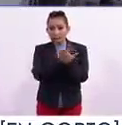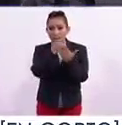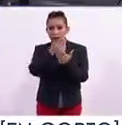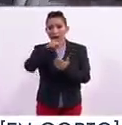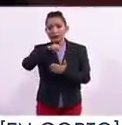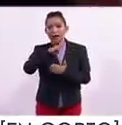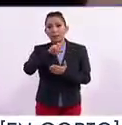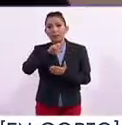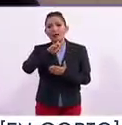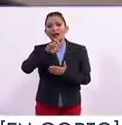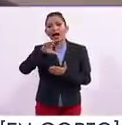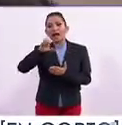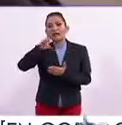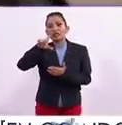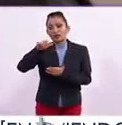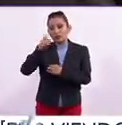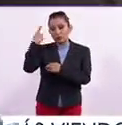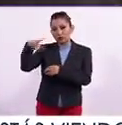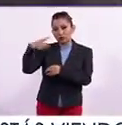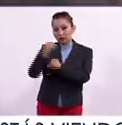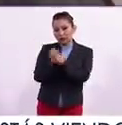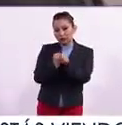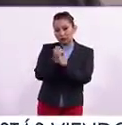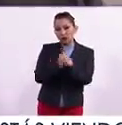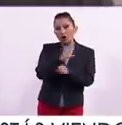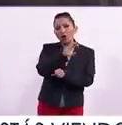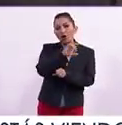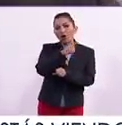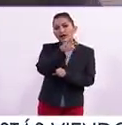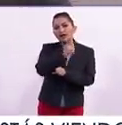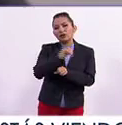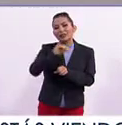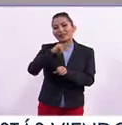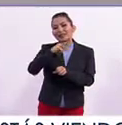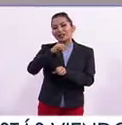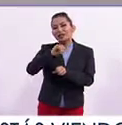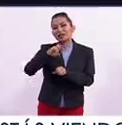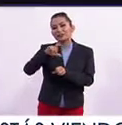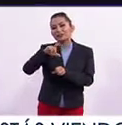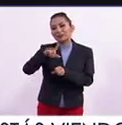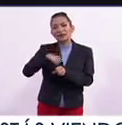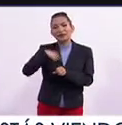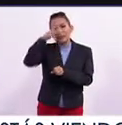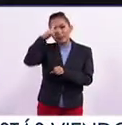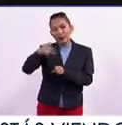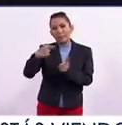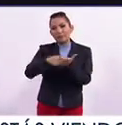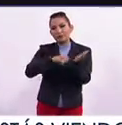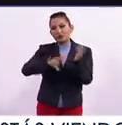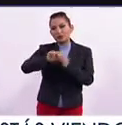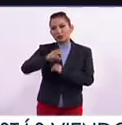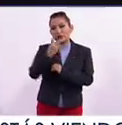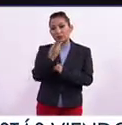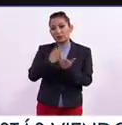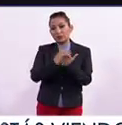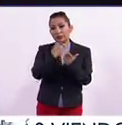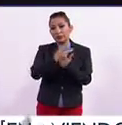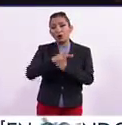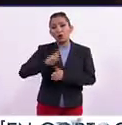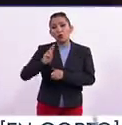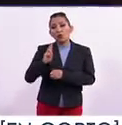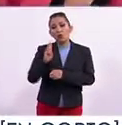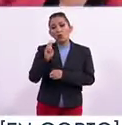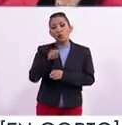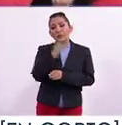a la investigación por el Colegio de Ingenieros Civiles de México en 1982 y el Premio Universidad Nacional de la UNAM